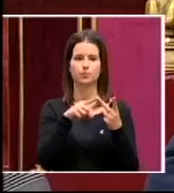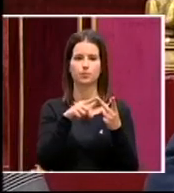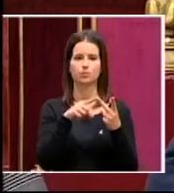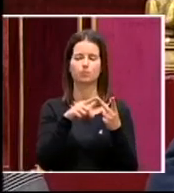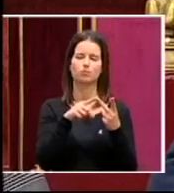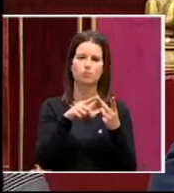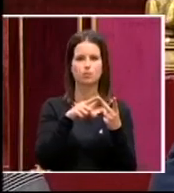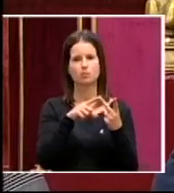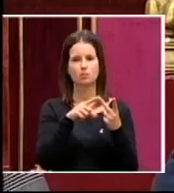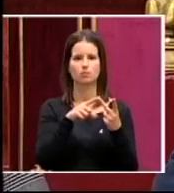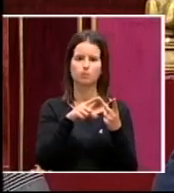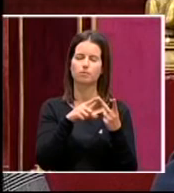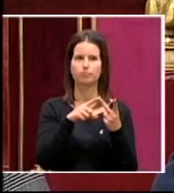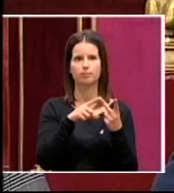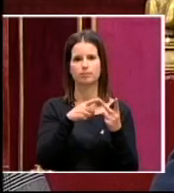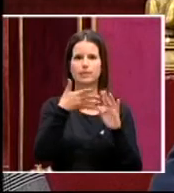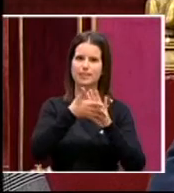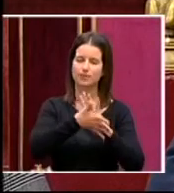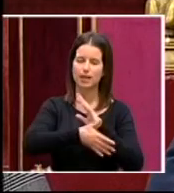es algo más que un traslado de competencias.